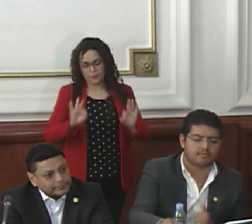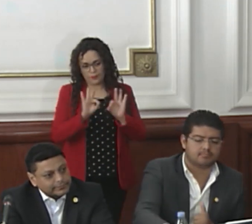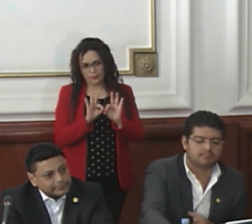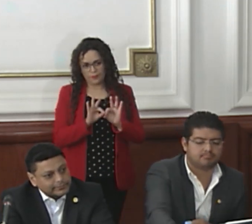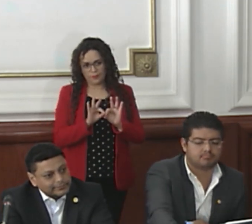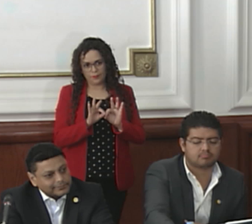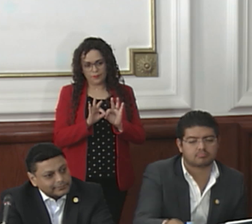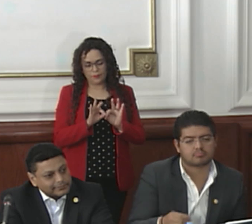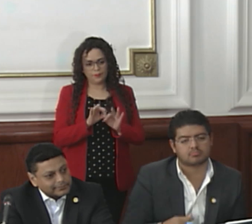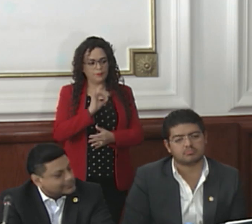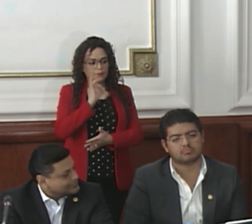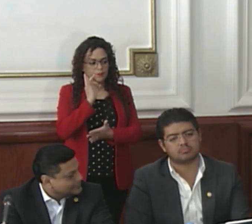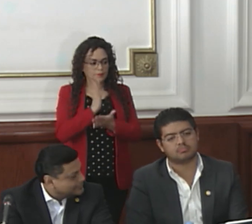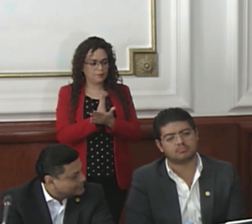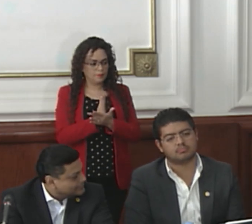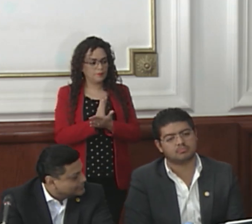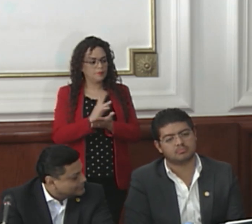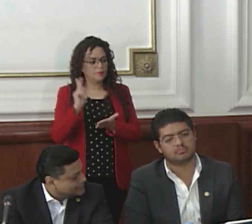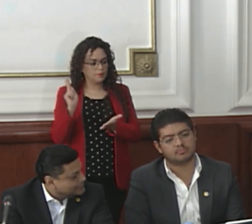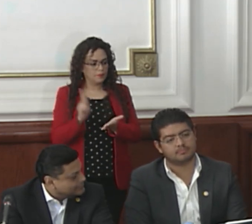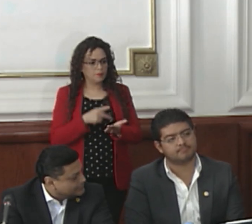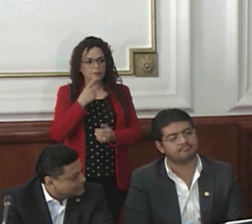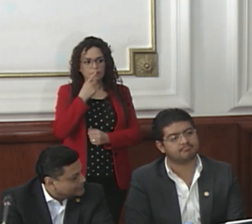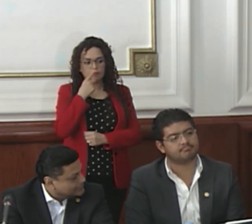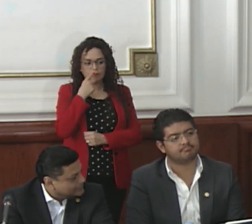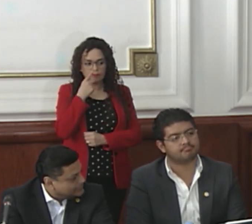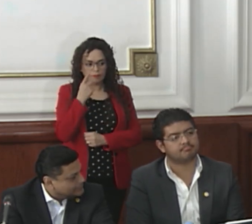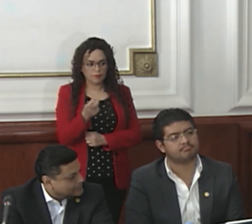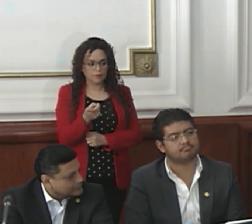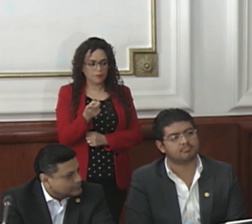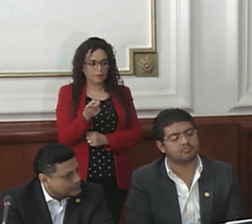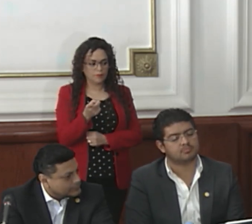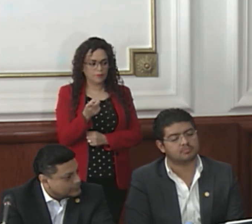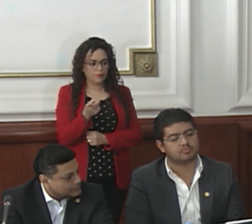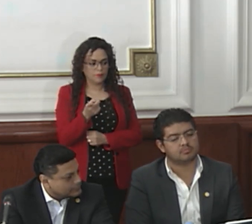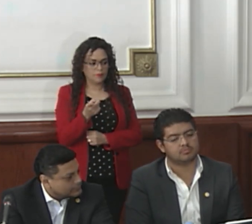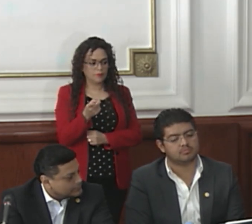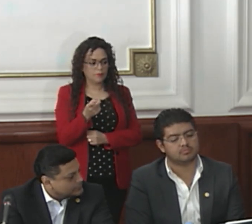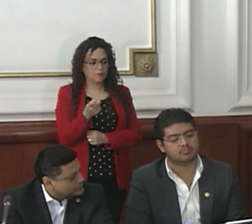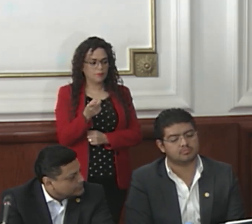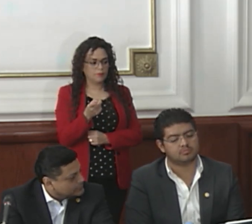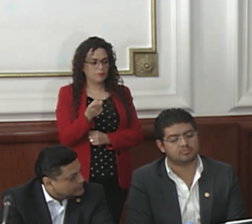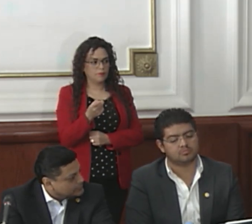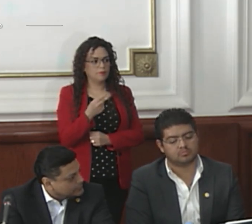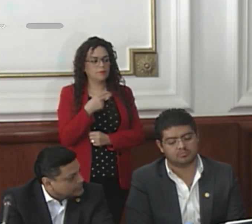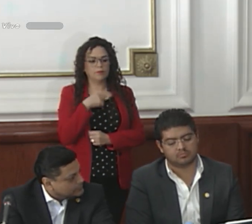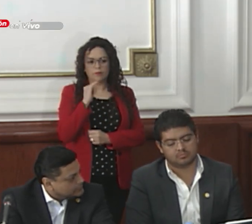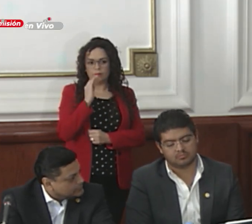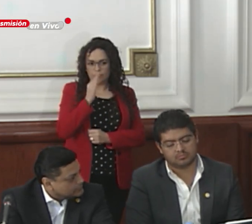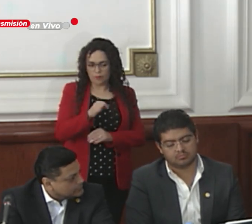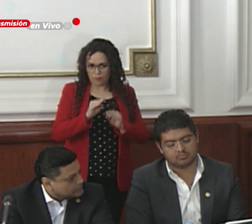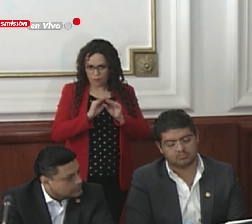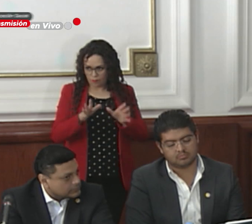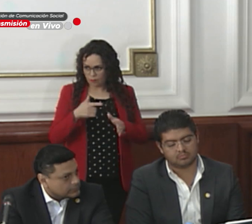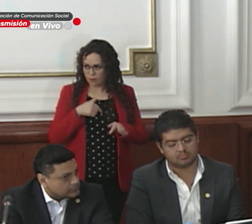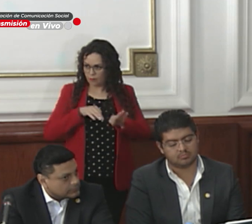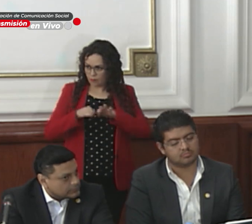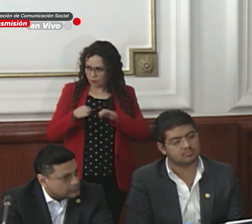comisión. Solamente reiterarle mi disponibilidad, mi disposición. Siempre vamos